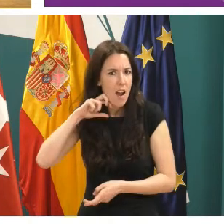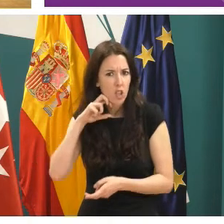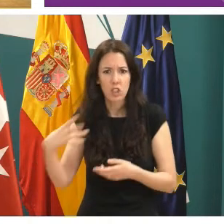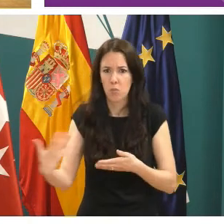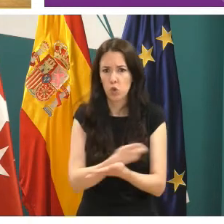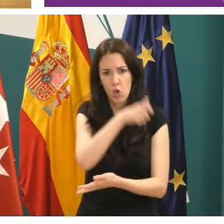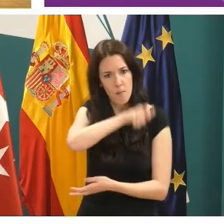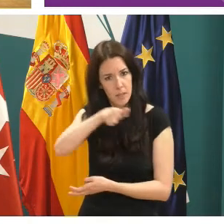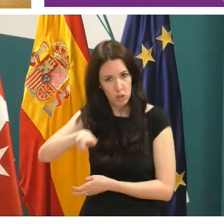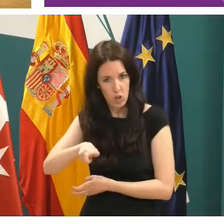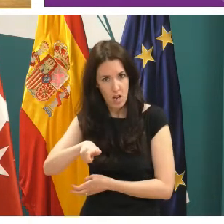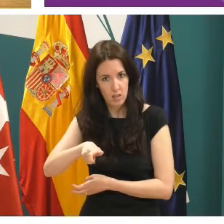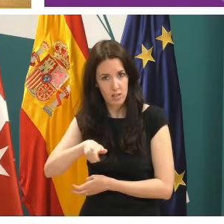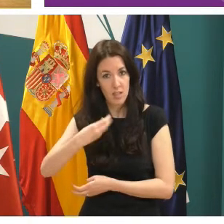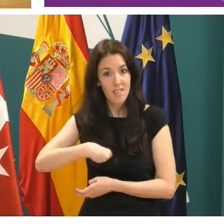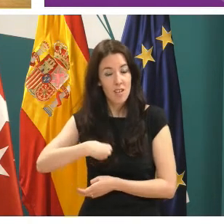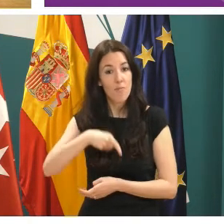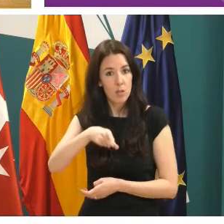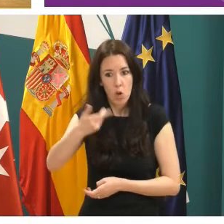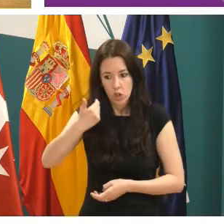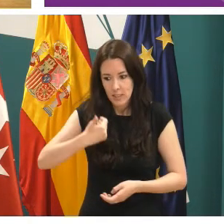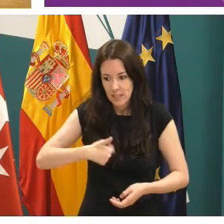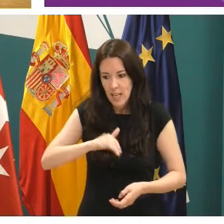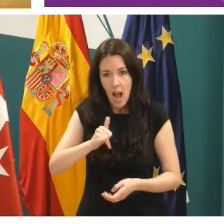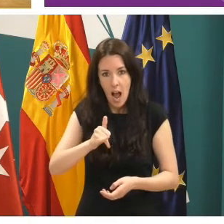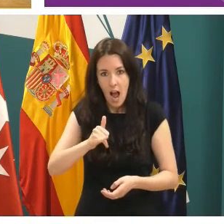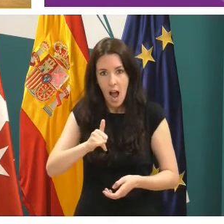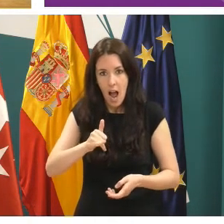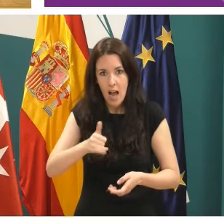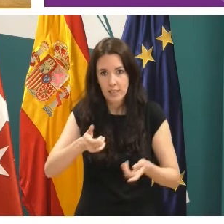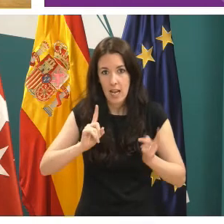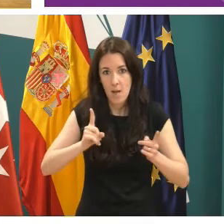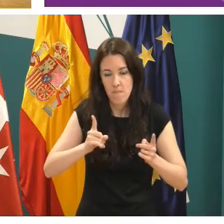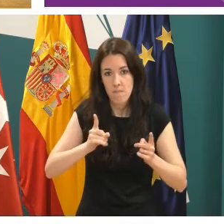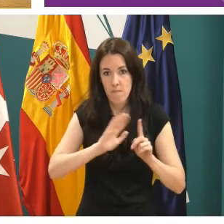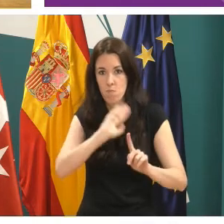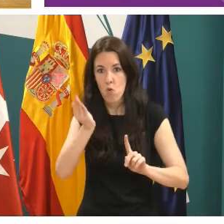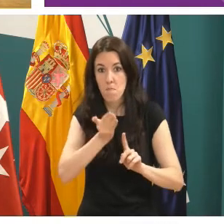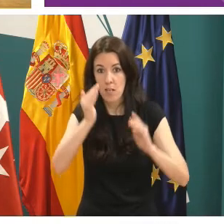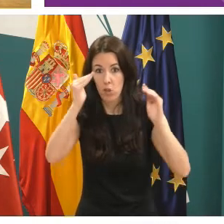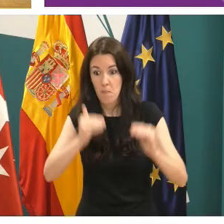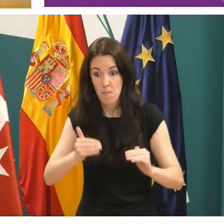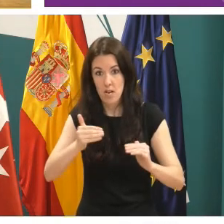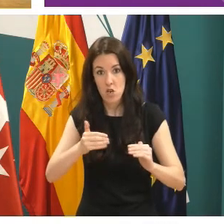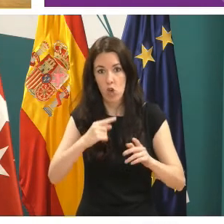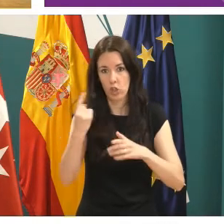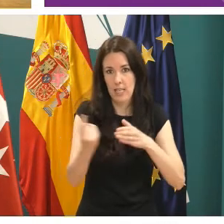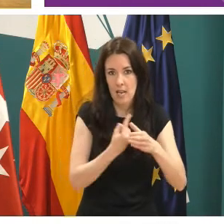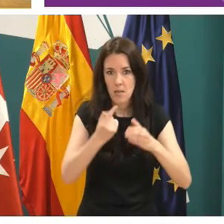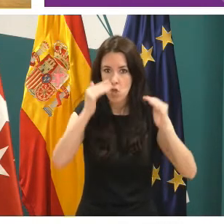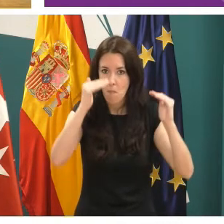las personas, ¿no? Que realmente ya está previniendo y está minimizando el impacto, el